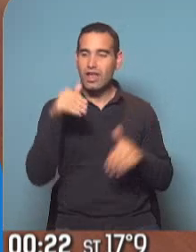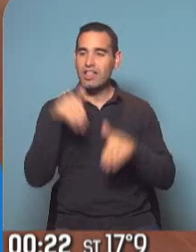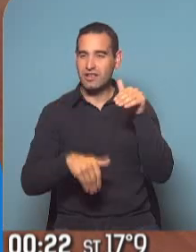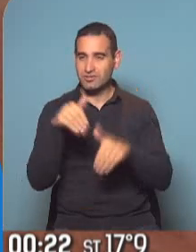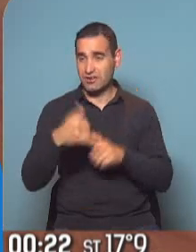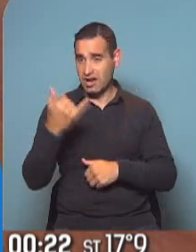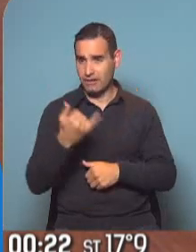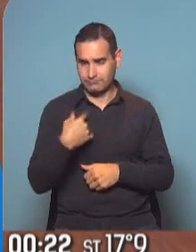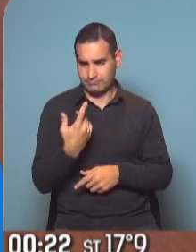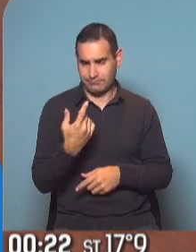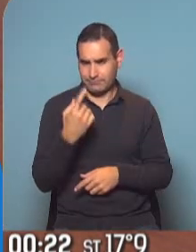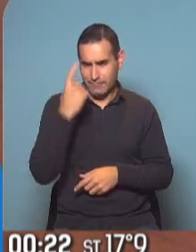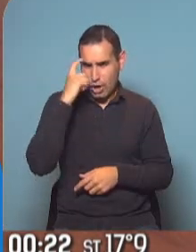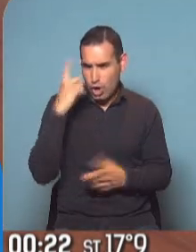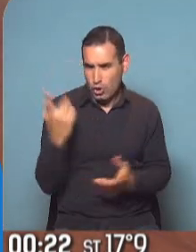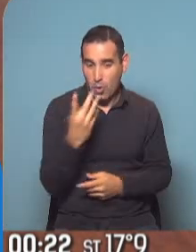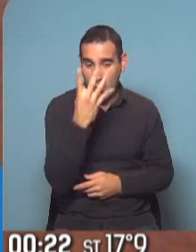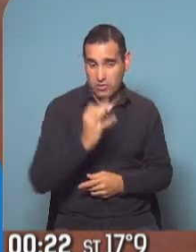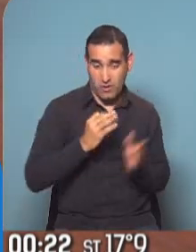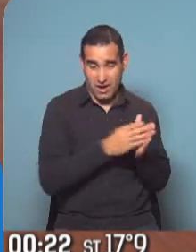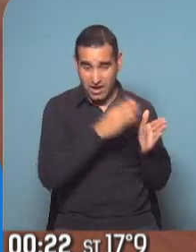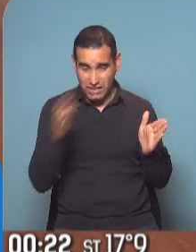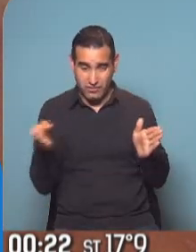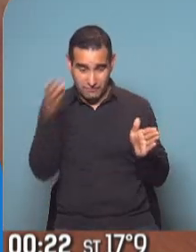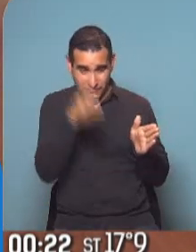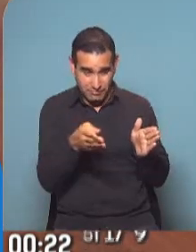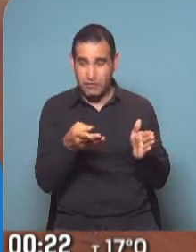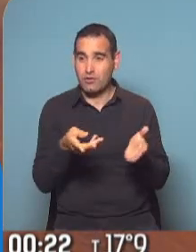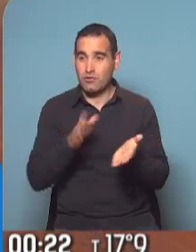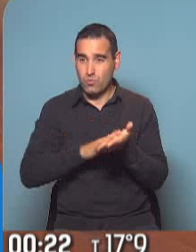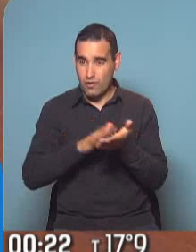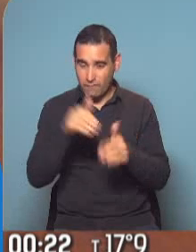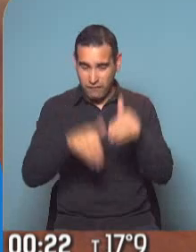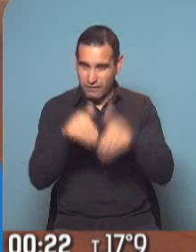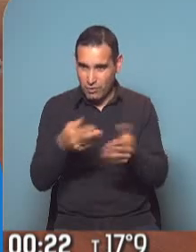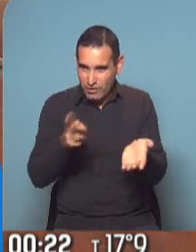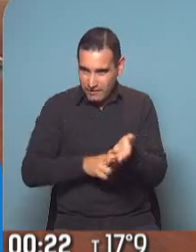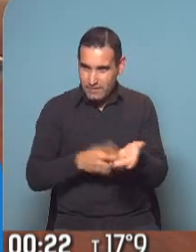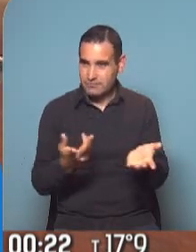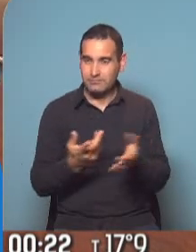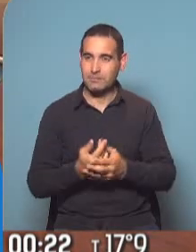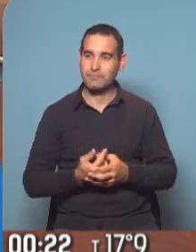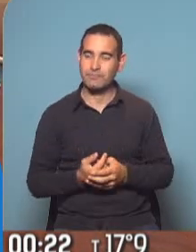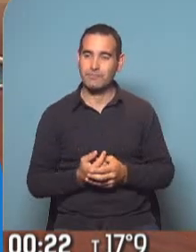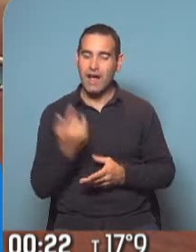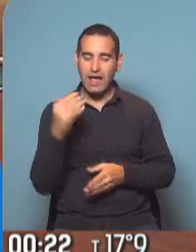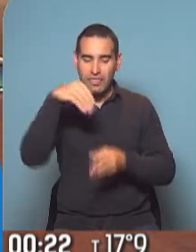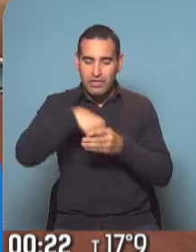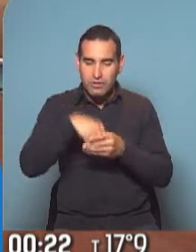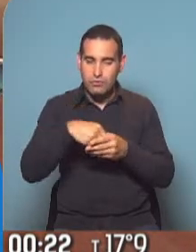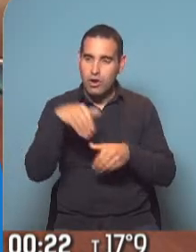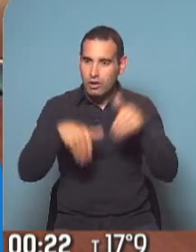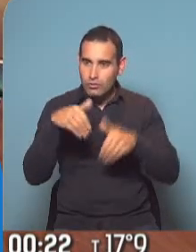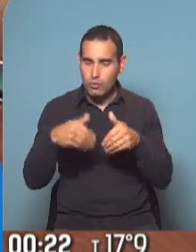es un delirio porque el periodo es 4 con renovación intermedia, la lucha electoral polariza o por lo menos